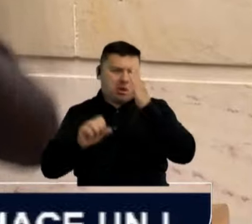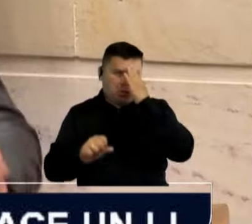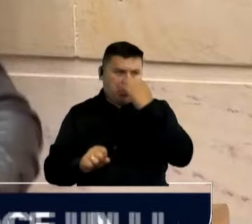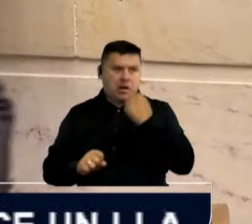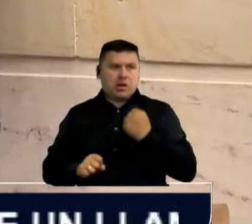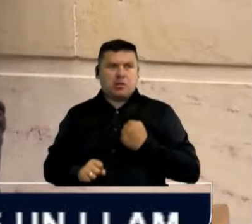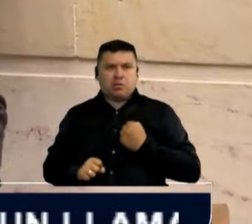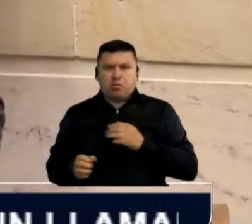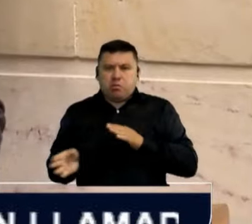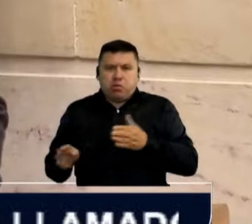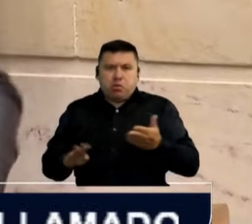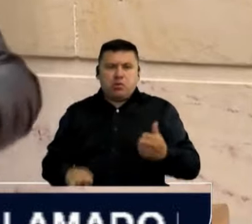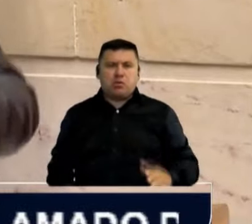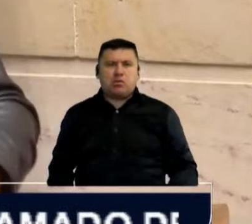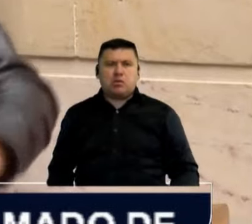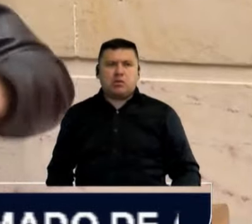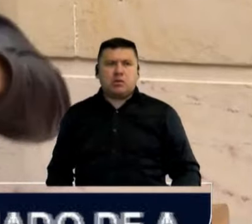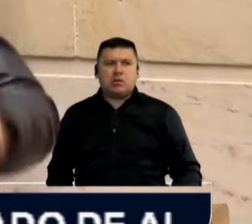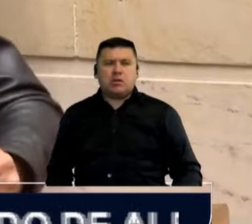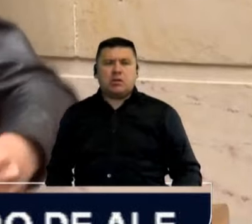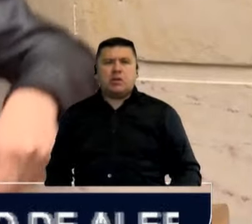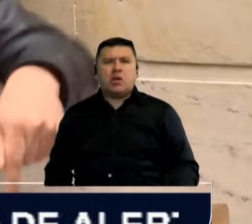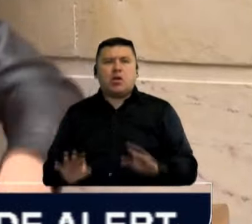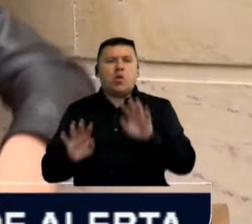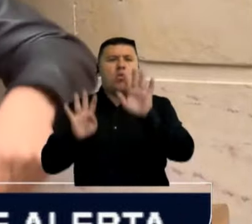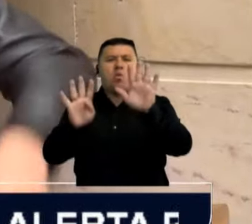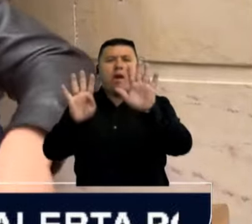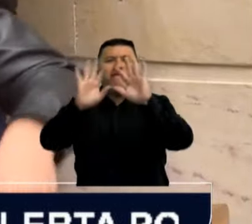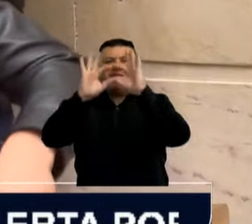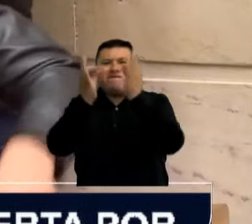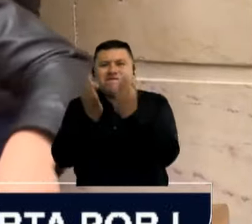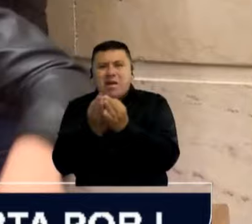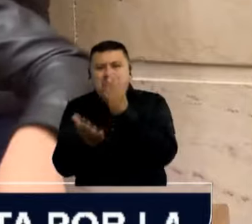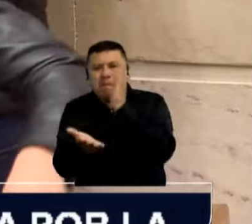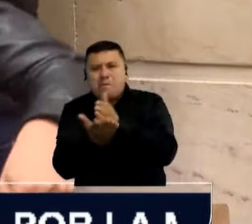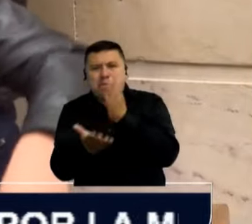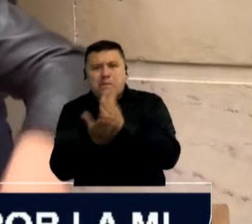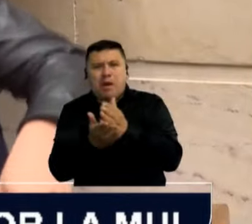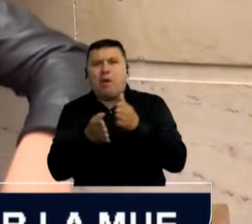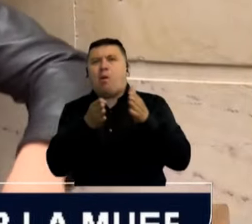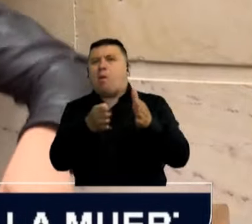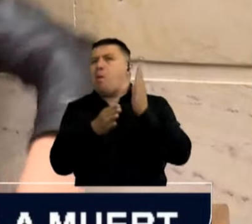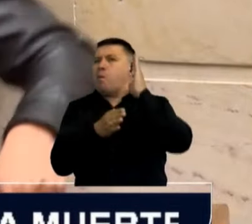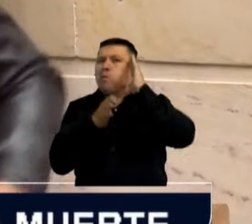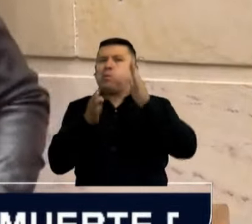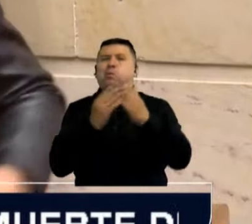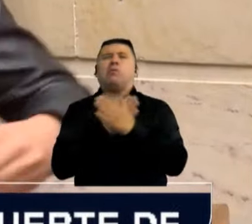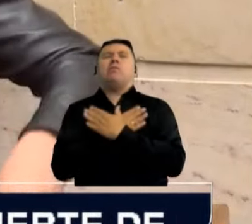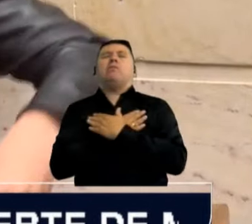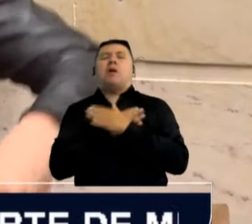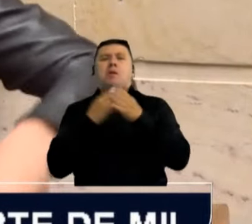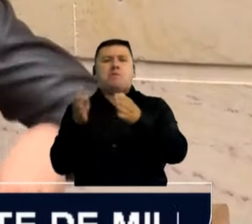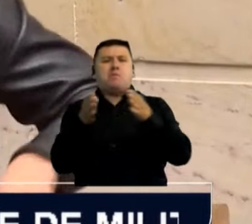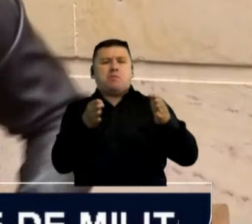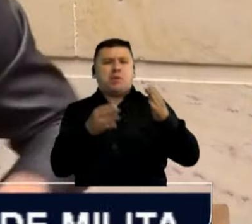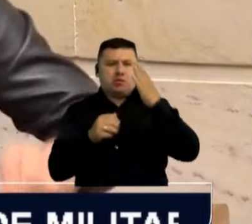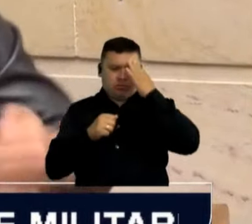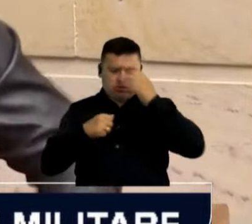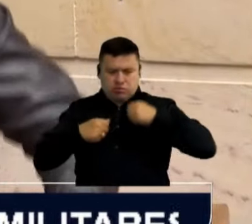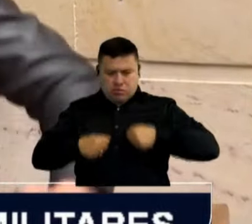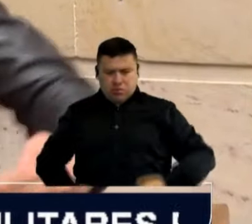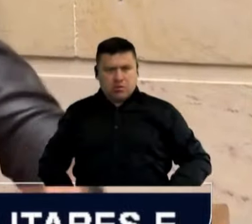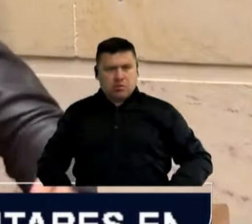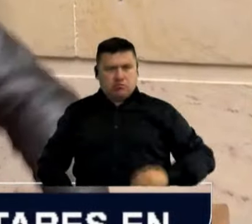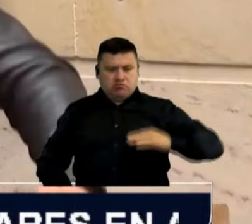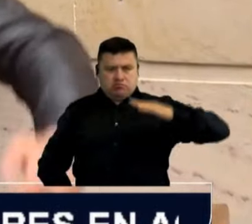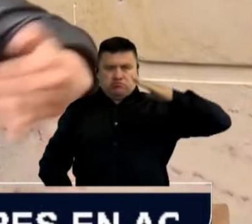militares muertos. 9 familias que hoy tienen en la sala de velación a su ser querido, un uniformado, una